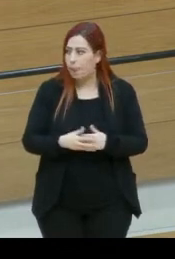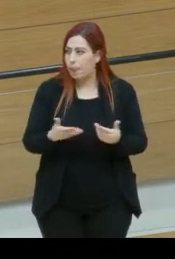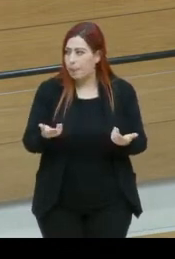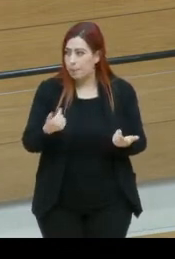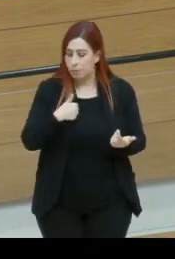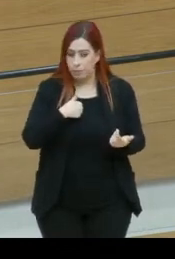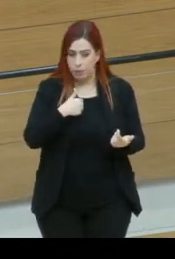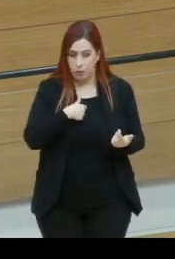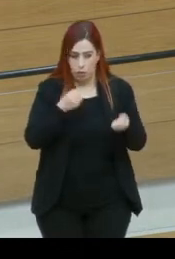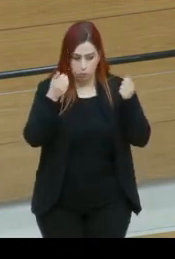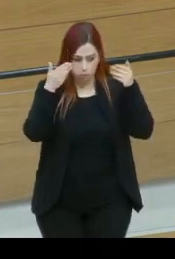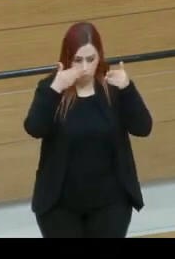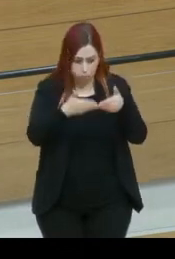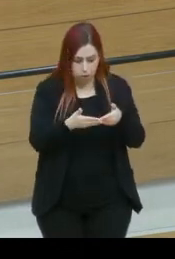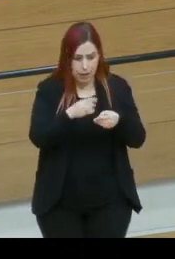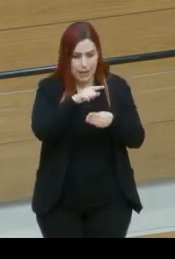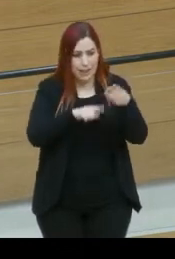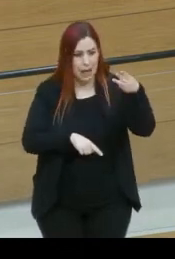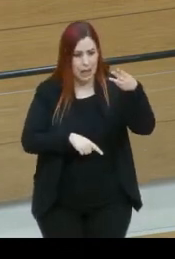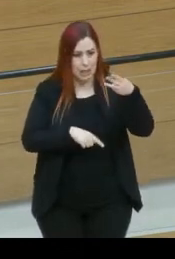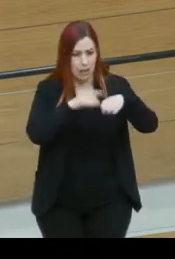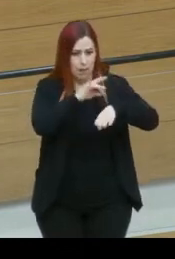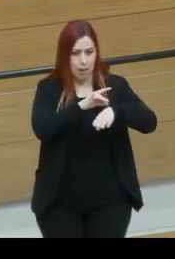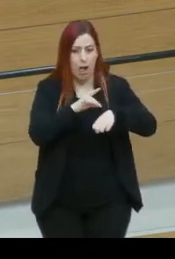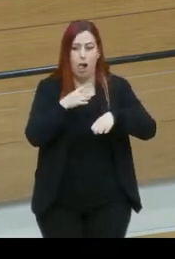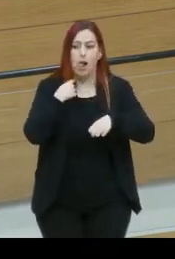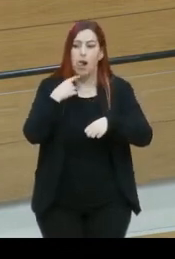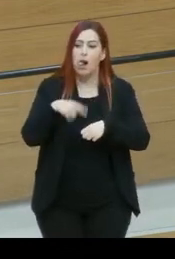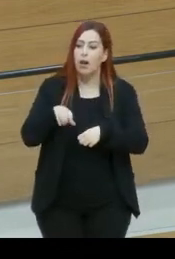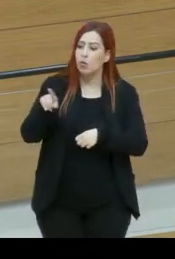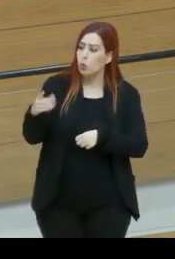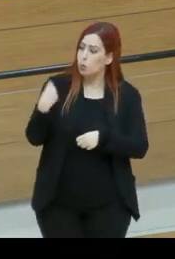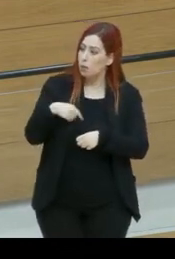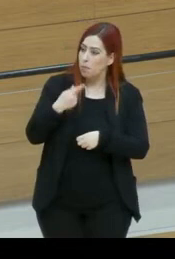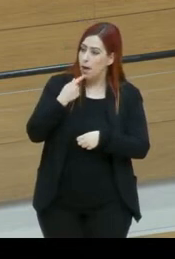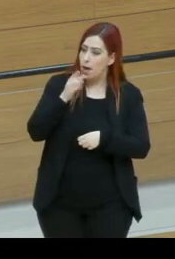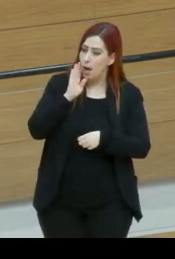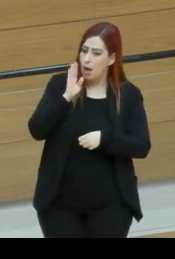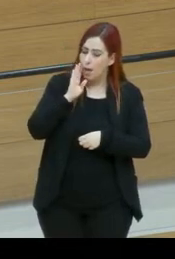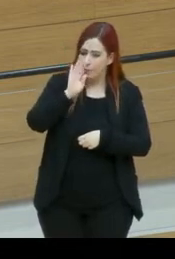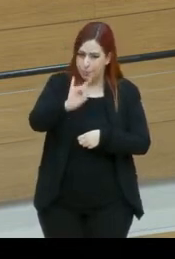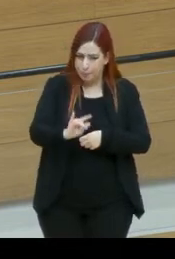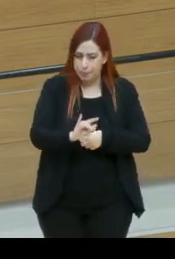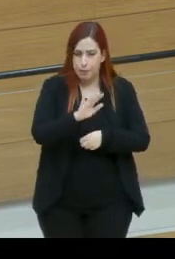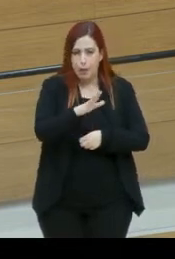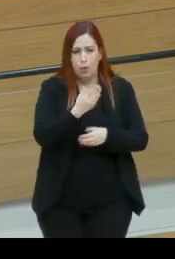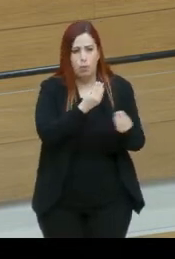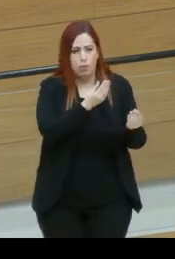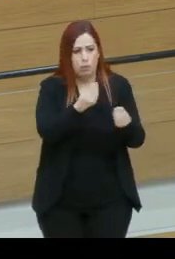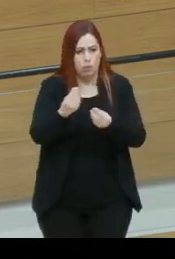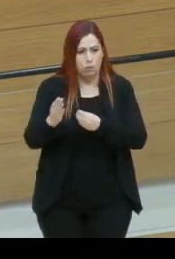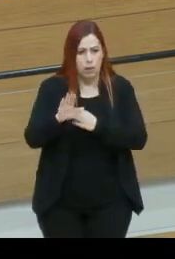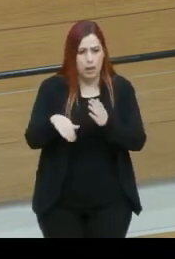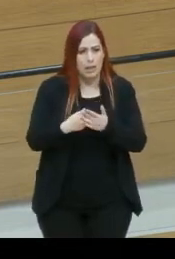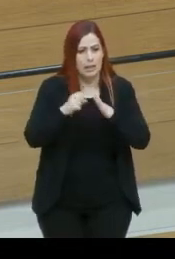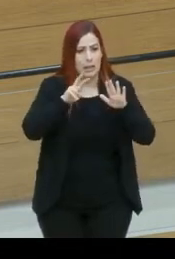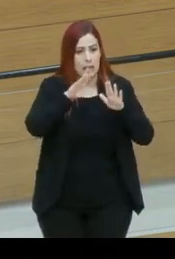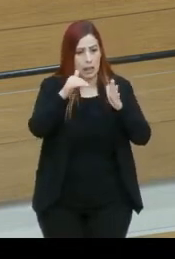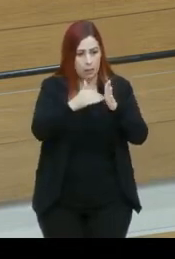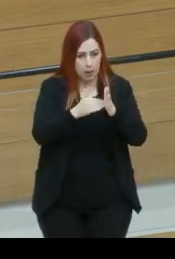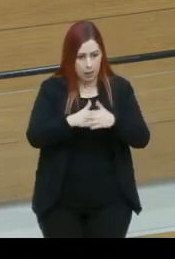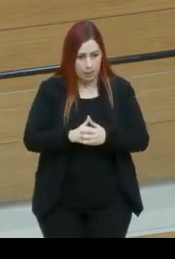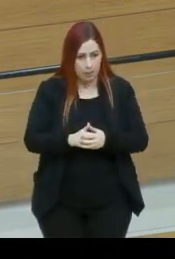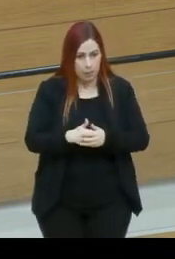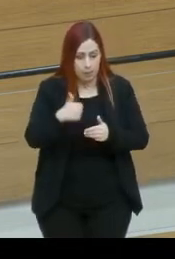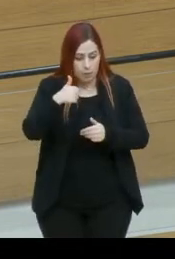Yo me centro en 3 enfermedades. Ah, en esas 3 primeras que nos has enseñado. Sí, yo me Vale, centro, de pero hay acuerdo. muchísimas más, hasta 7000. Yo